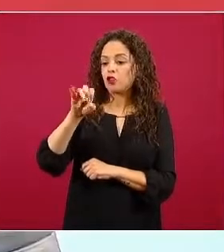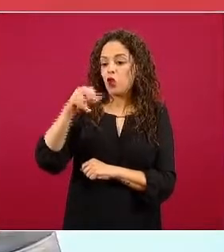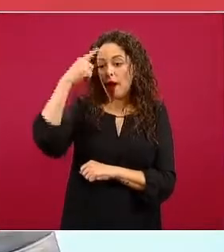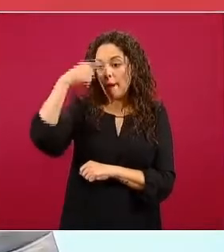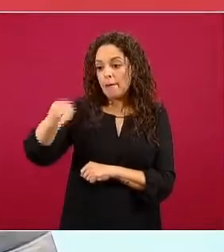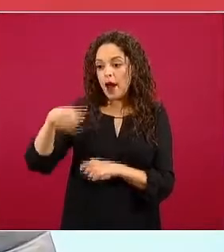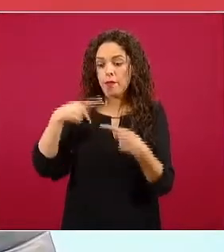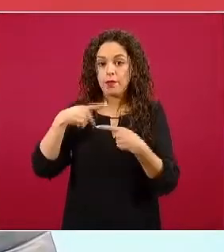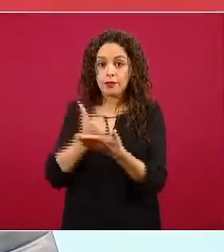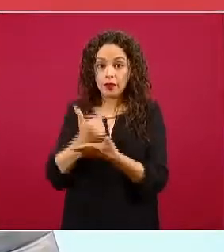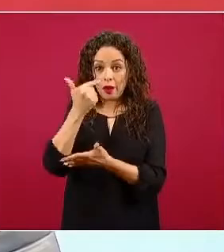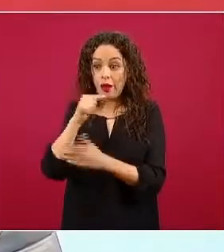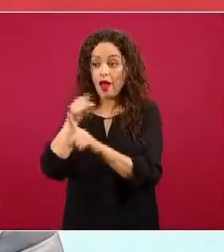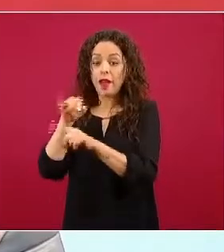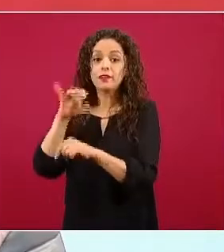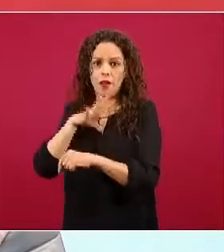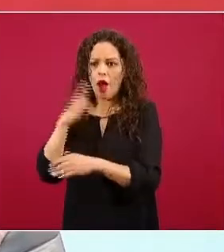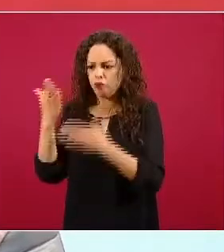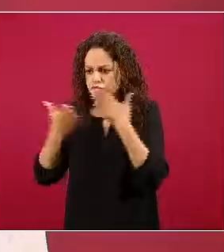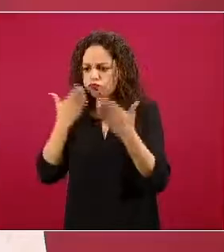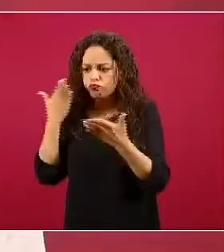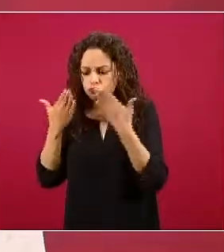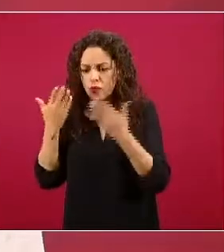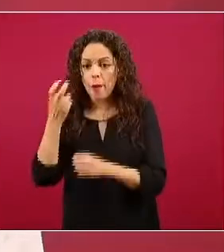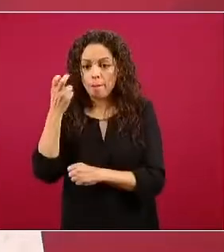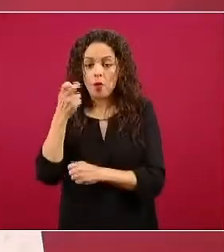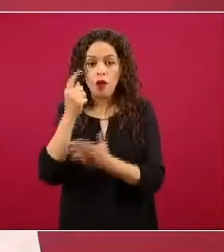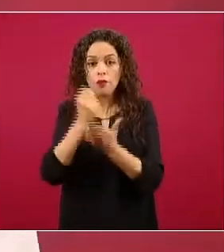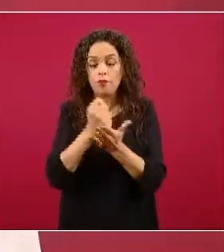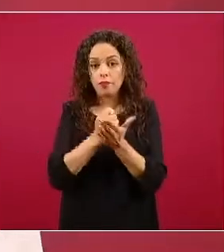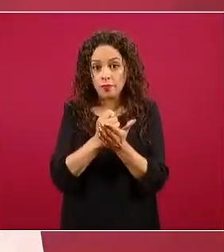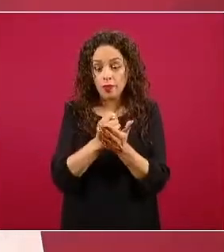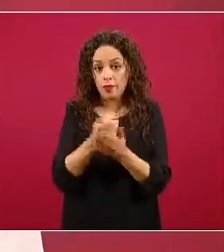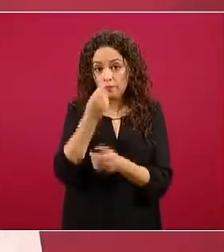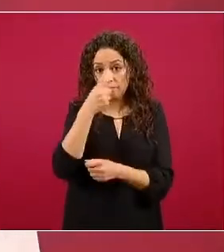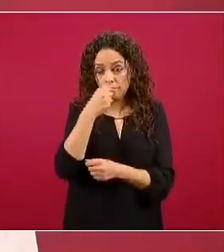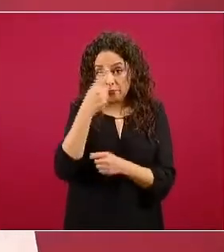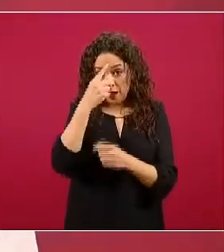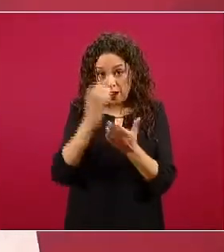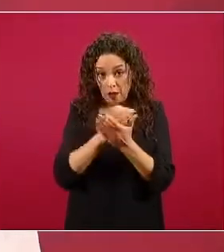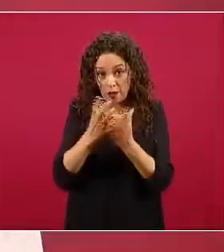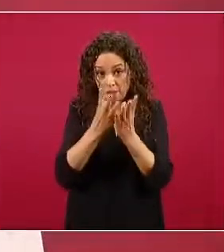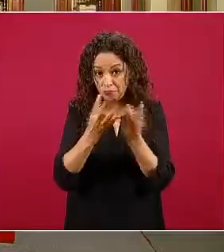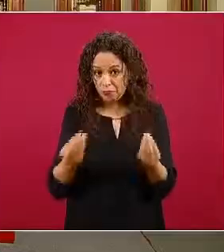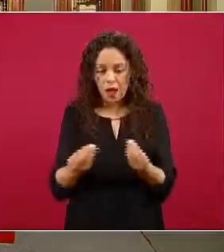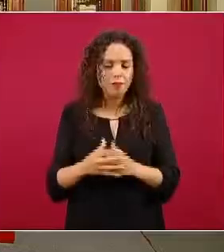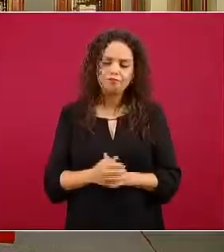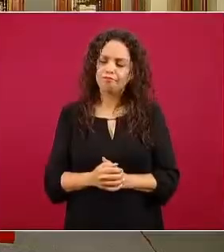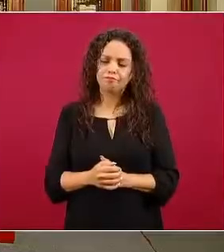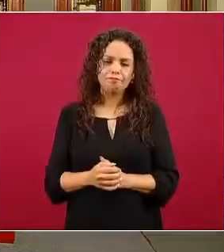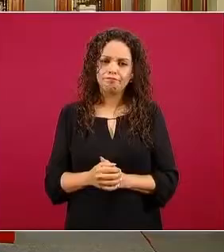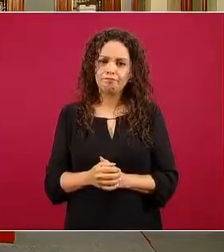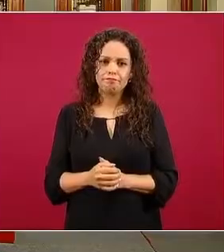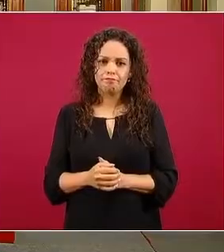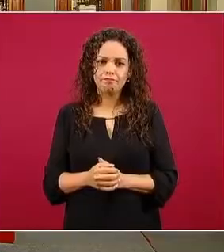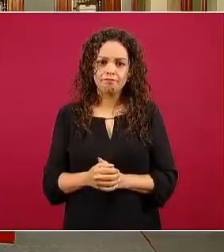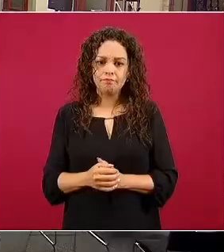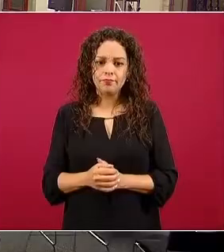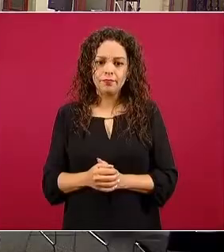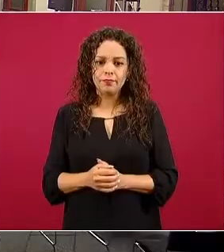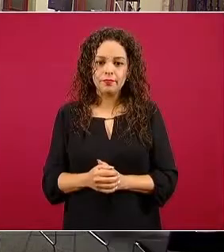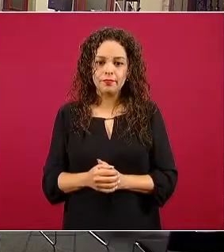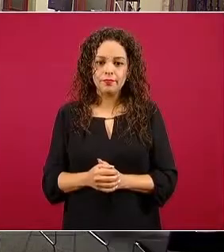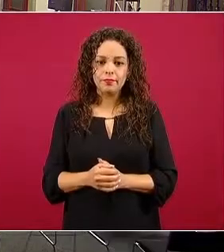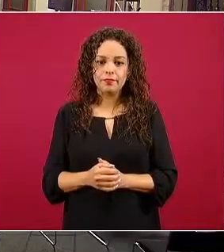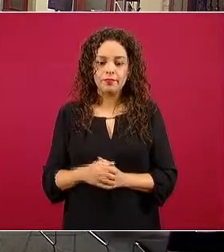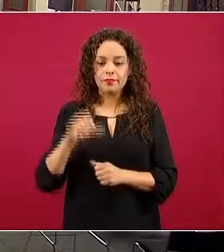tanto no es una terapia recomendable, ni preventiva ni curativa. Araceli,